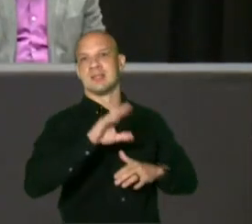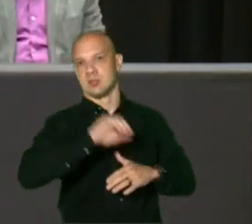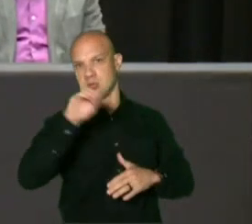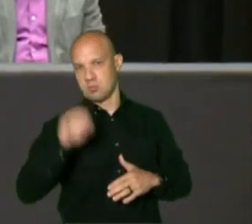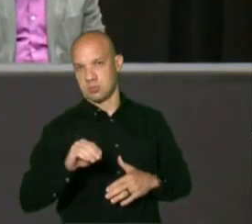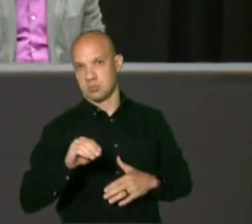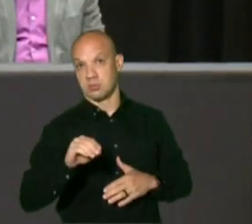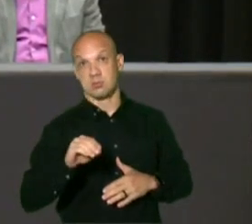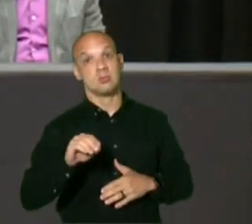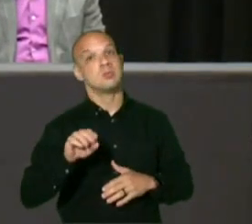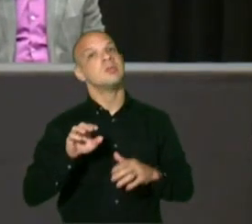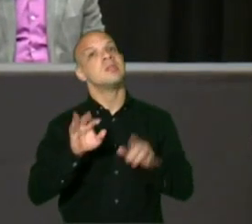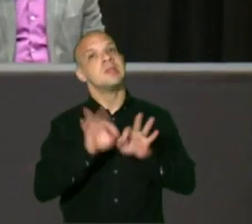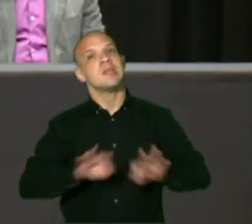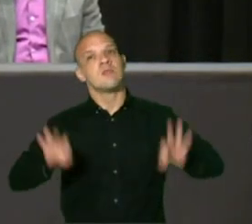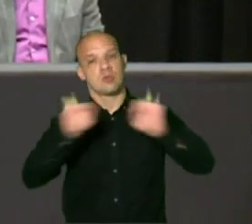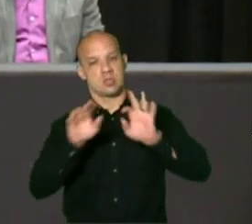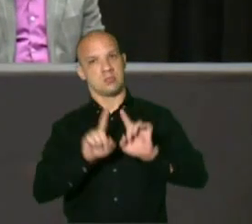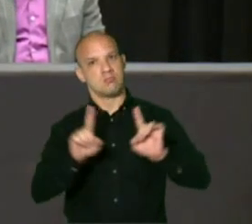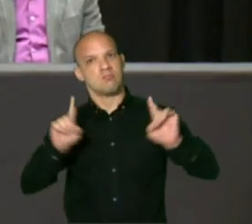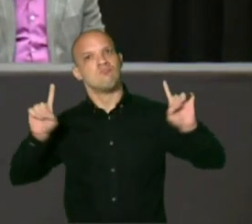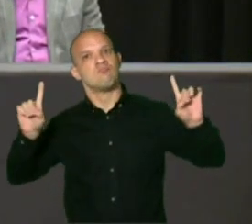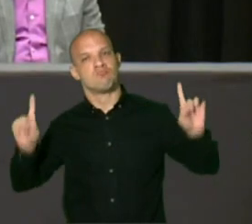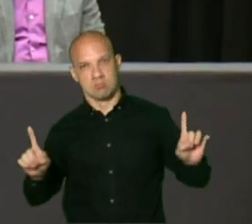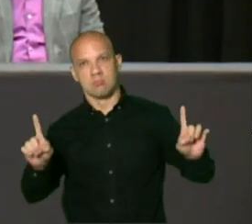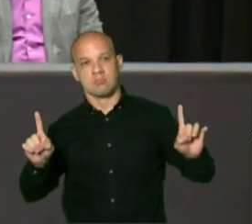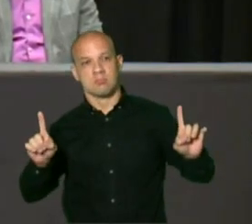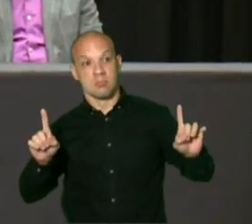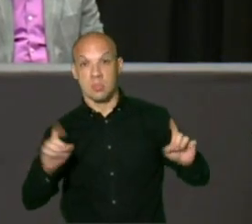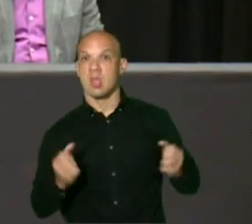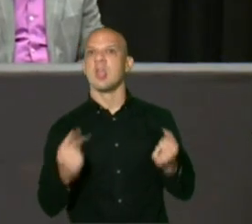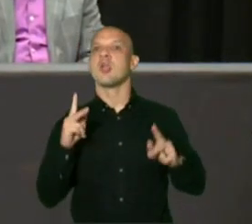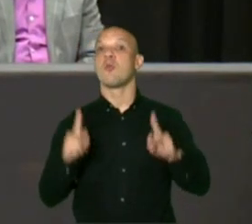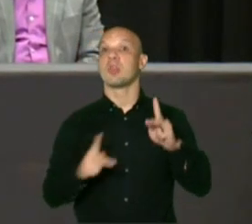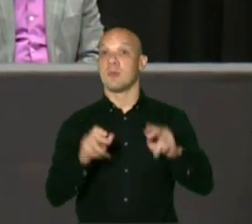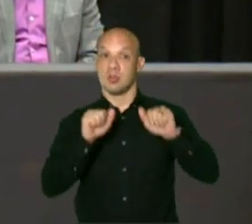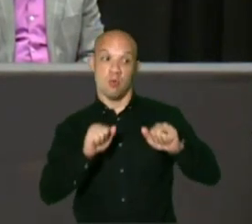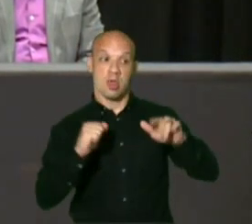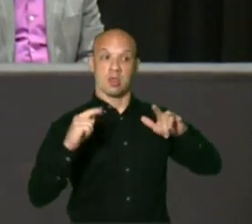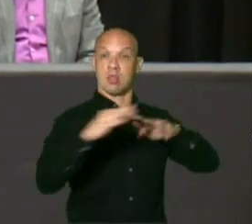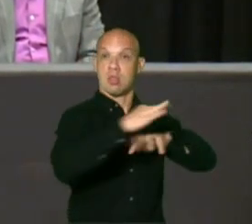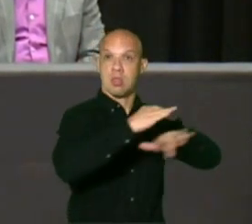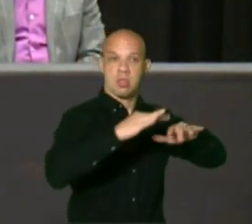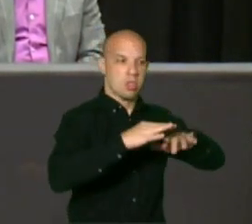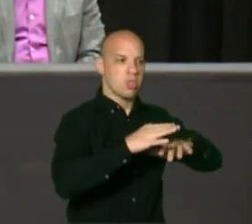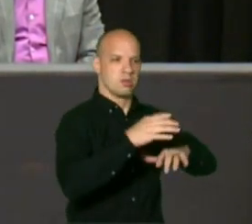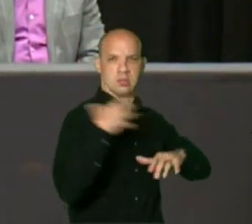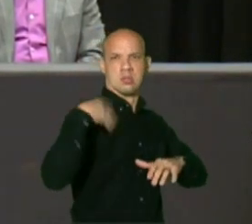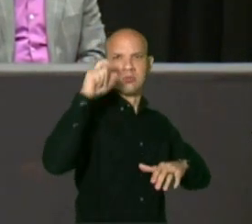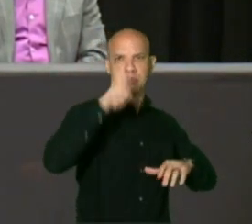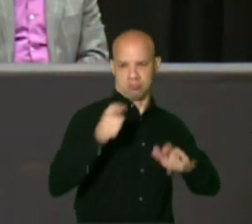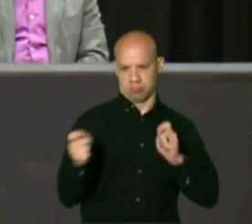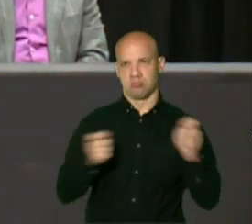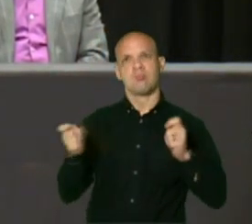y de igual manera la capacidad de ese establecimiento para recibir personas dentro del